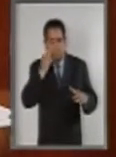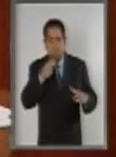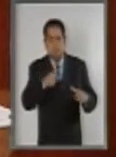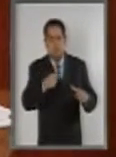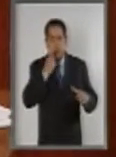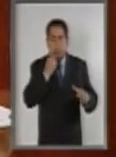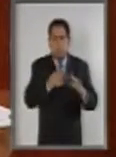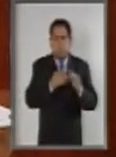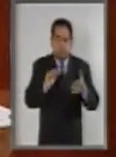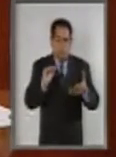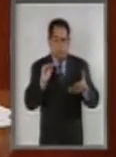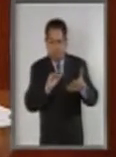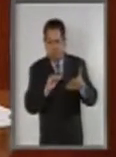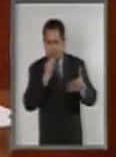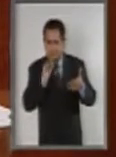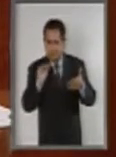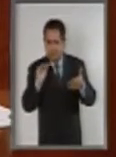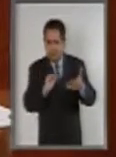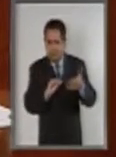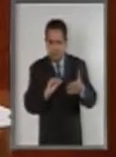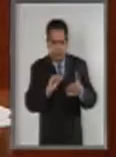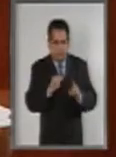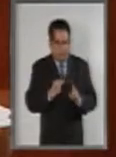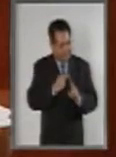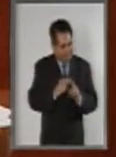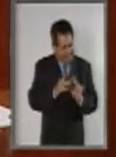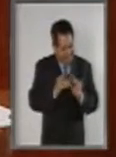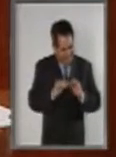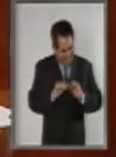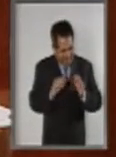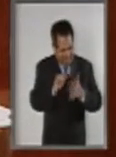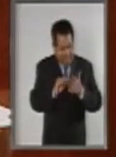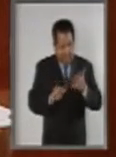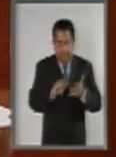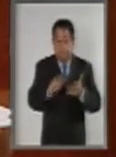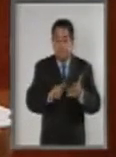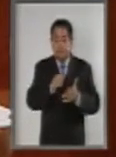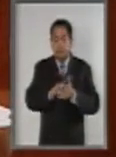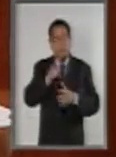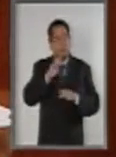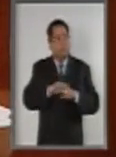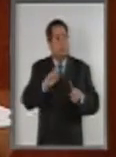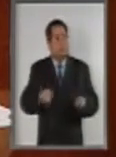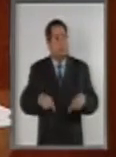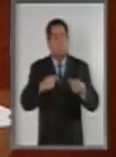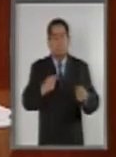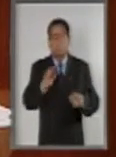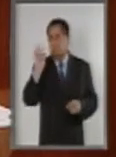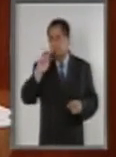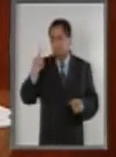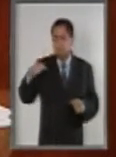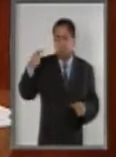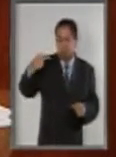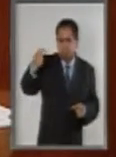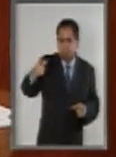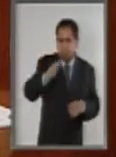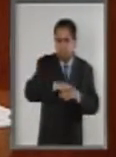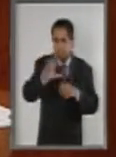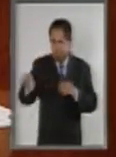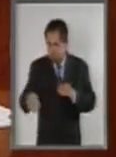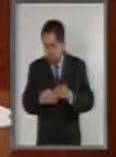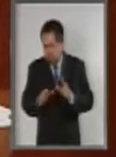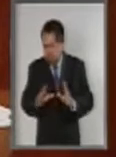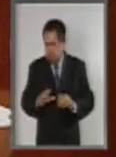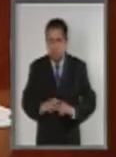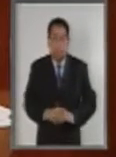tener una parte más pormenorizada en la propia ley que posiblemente en algún momento pudiera